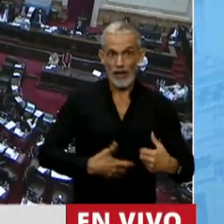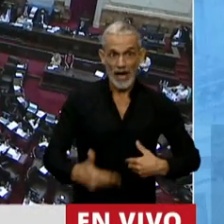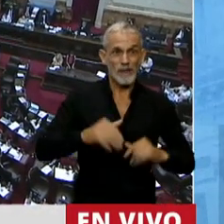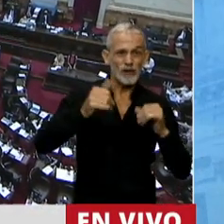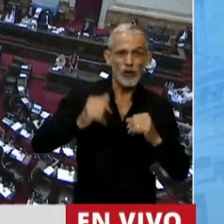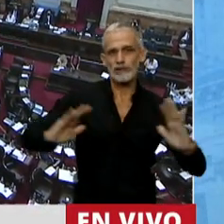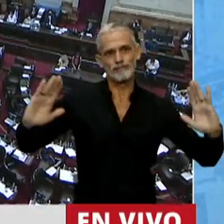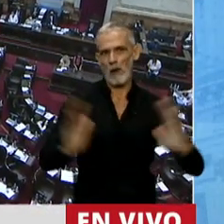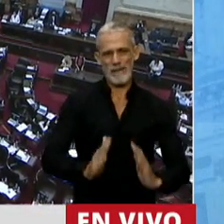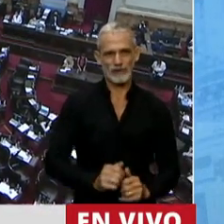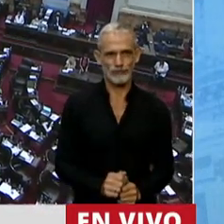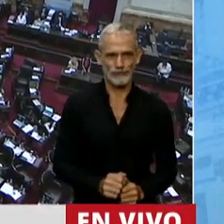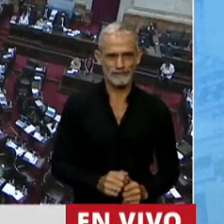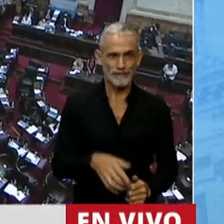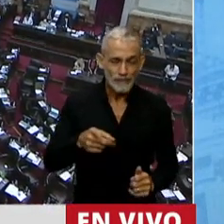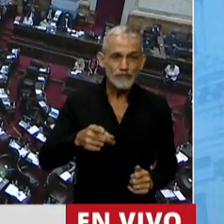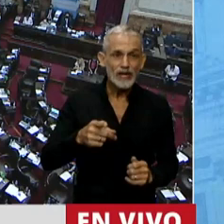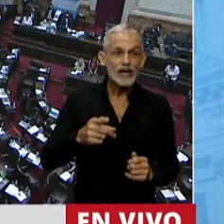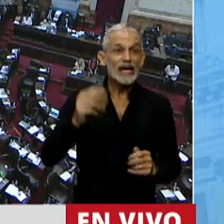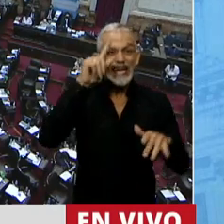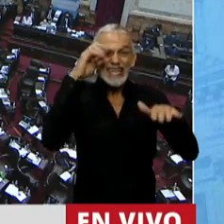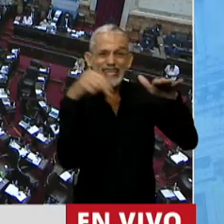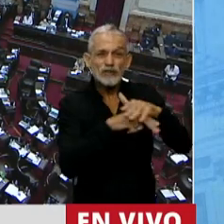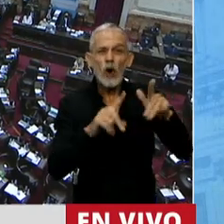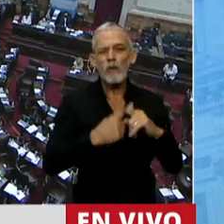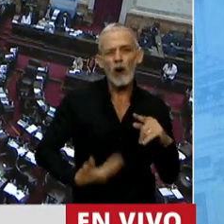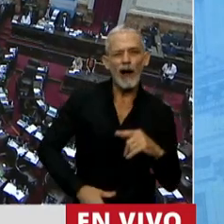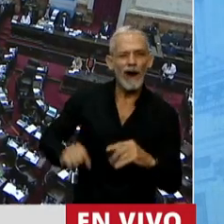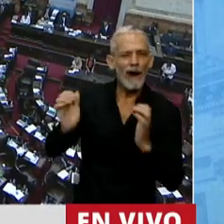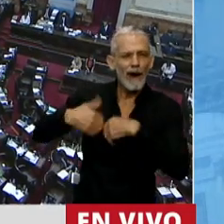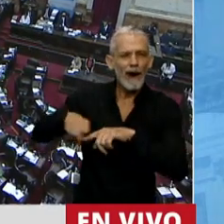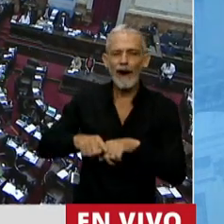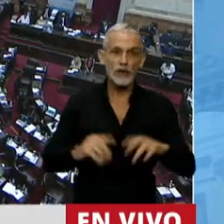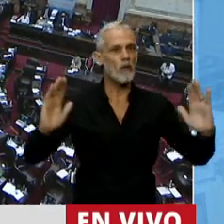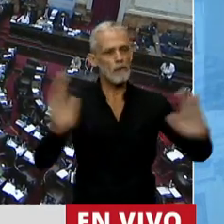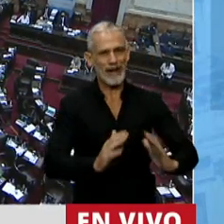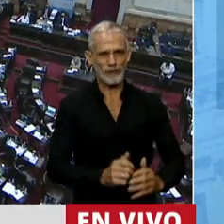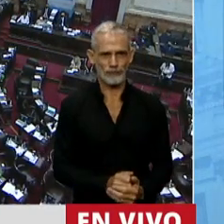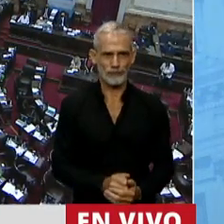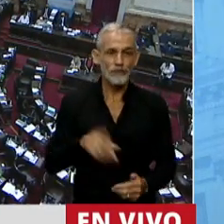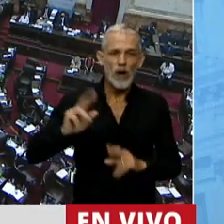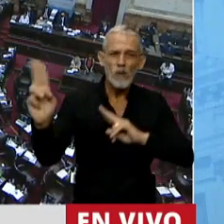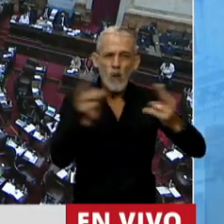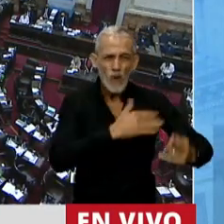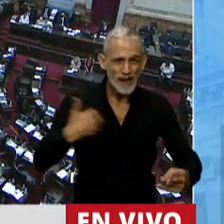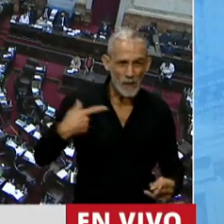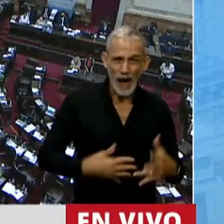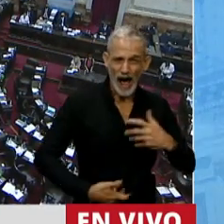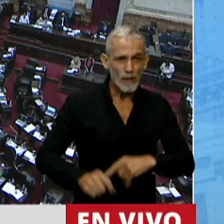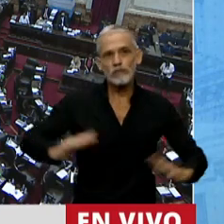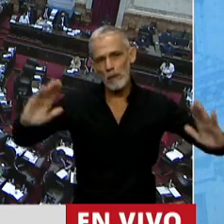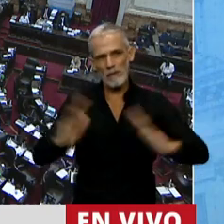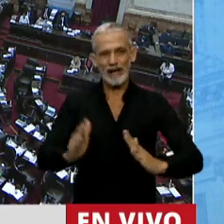embarazo adolescente, disminución de las internaciones por abortos con complicaciones, reducción de muertes maternas,